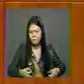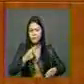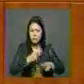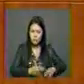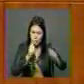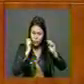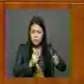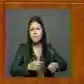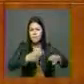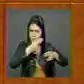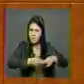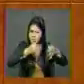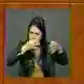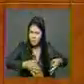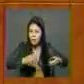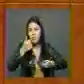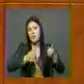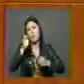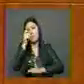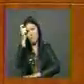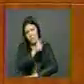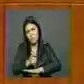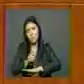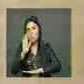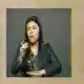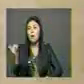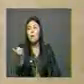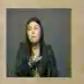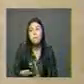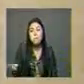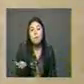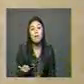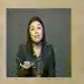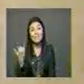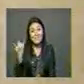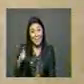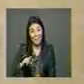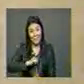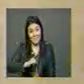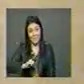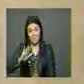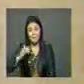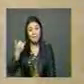el planteamiento de la Procuraduría, ¿existe el derecho fundamental